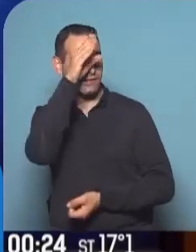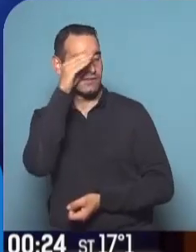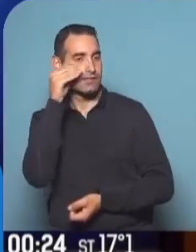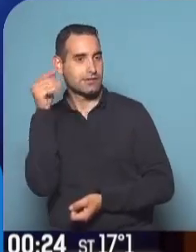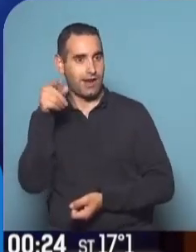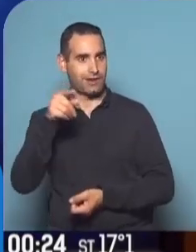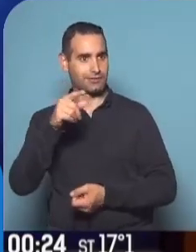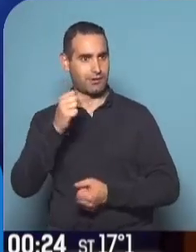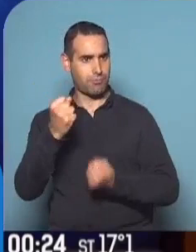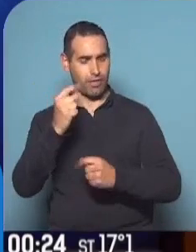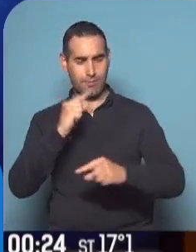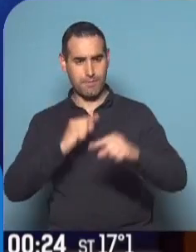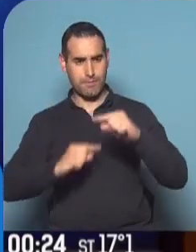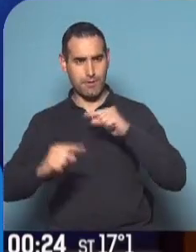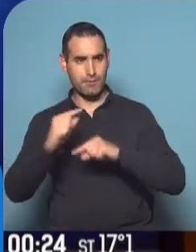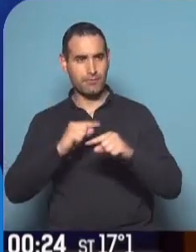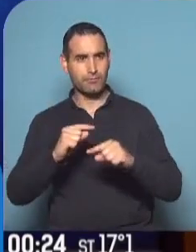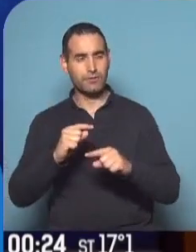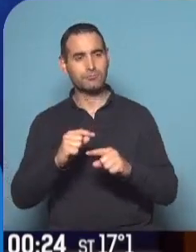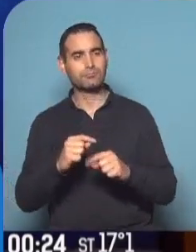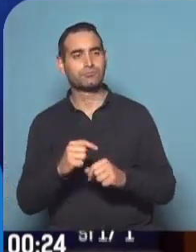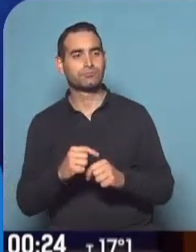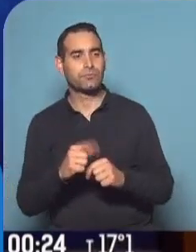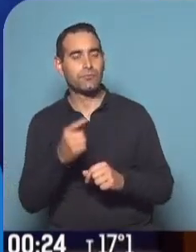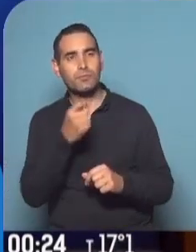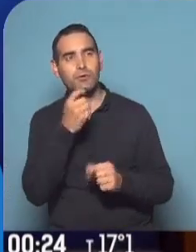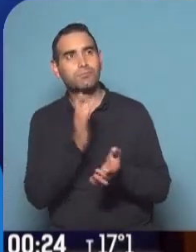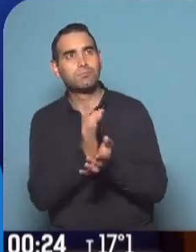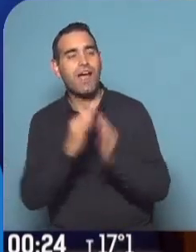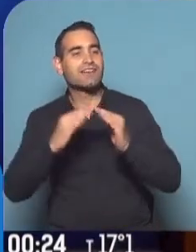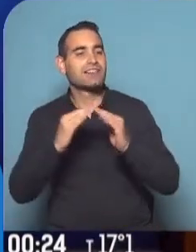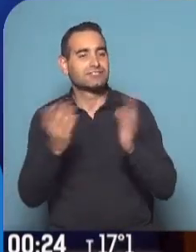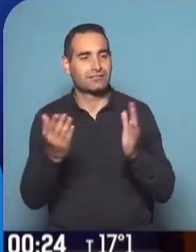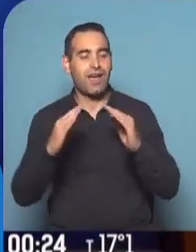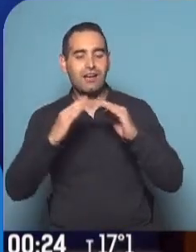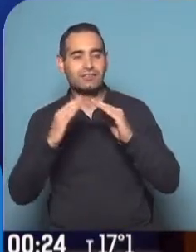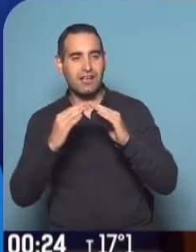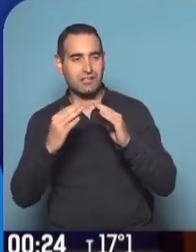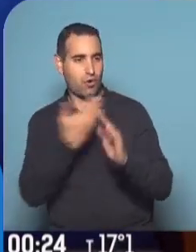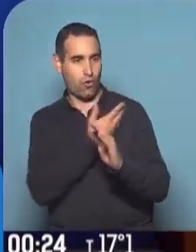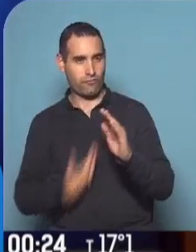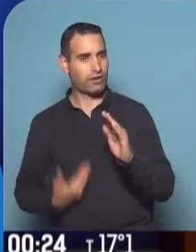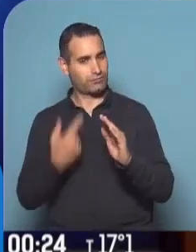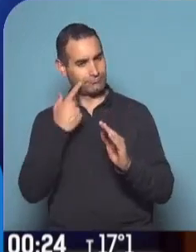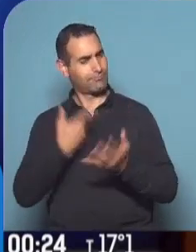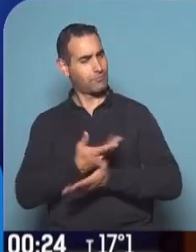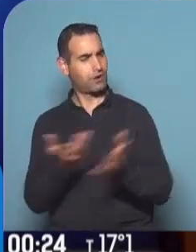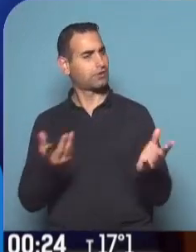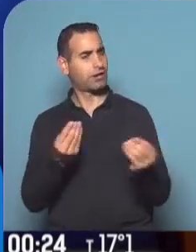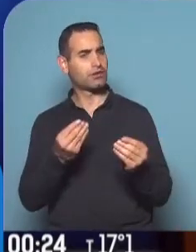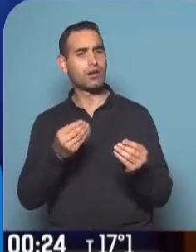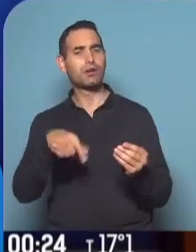este me gusta hablar de las casas parcelas que las casas de gobierno que las residencias reflejan bastante bien lo que sucede en el país